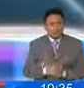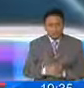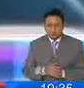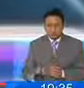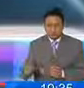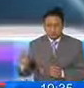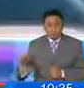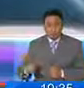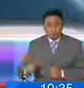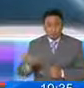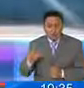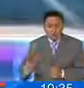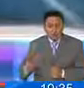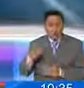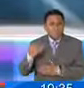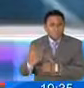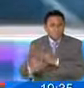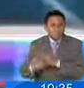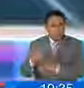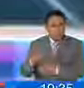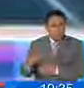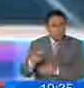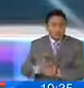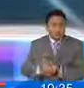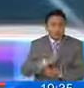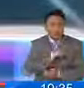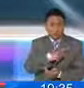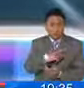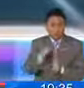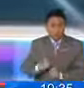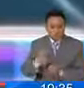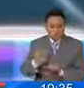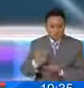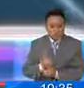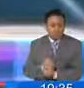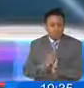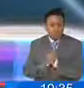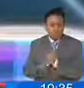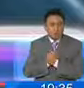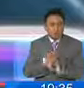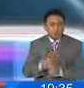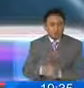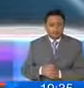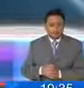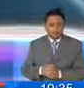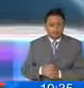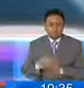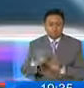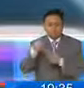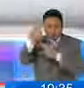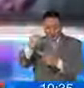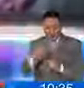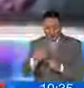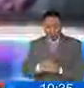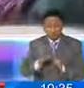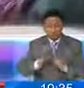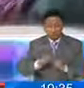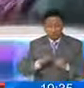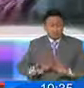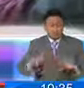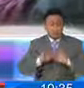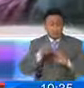ir elaborando sus propios recursos personales de autovaloración, de autorreconocerse, si lo que nosotros también podemos